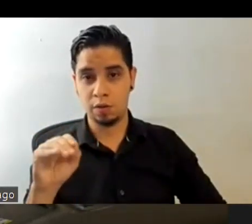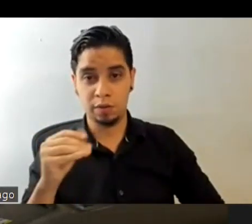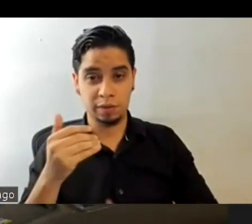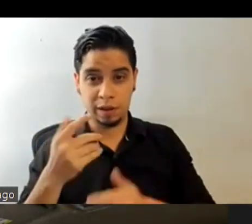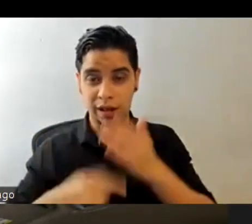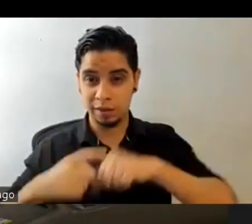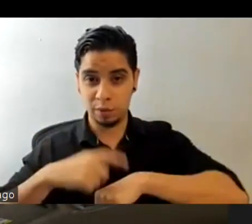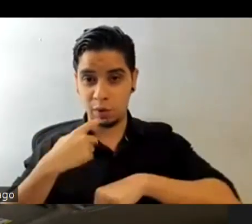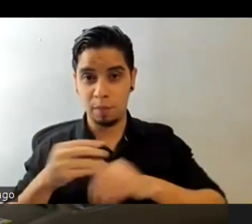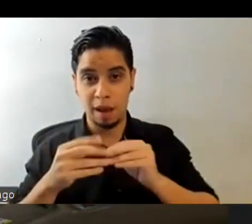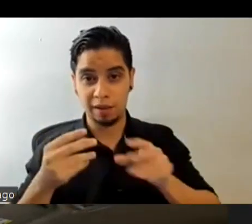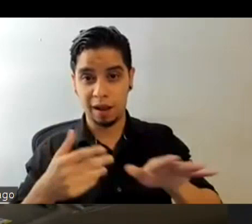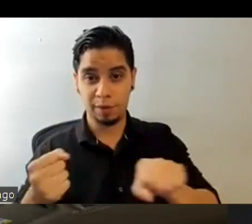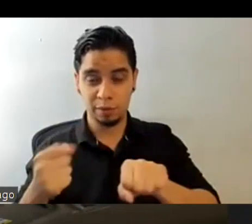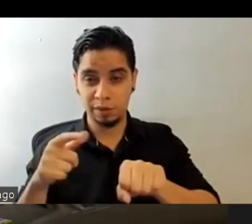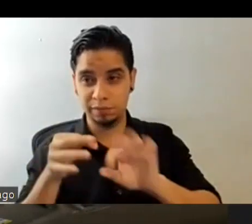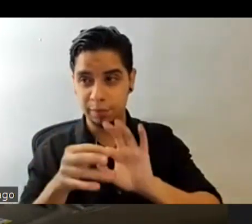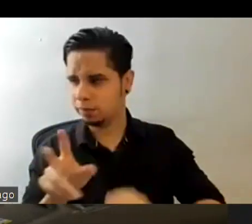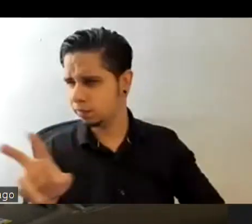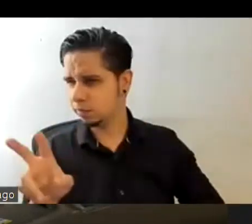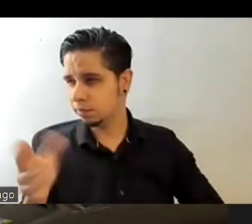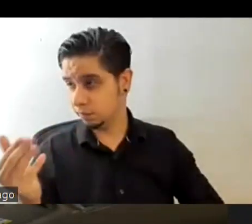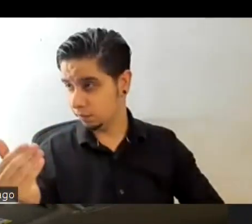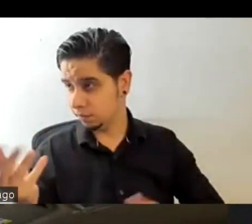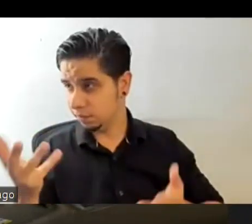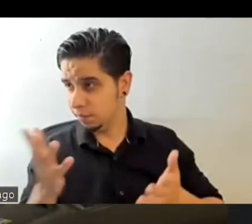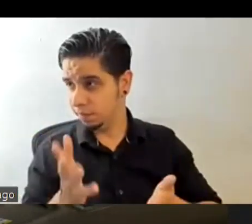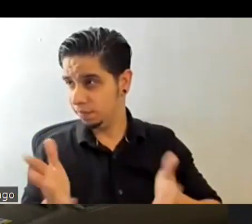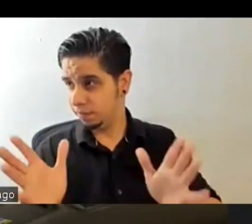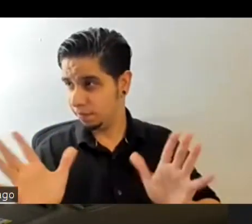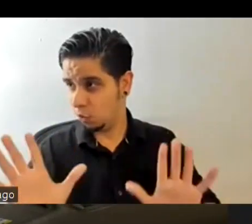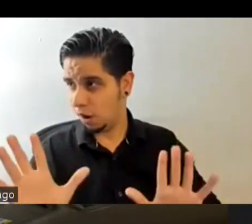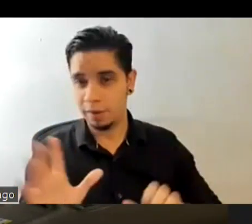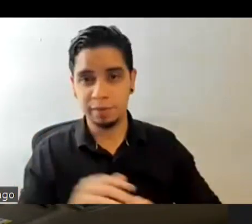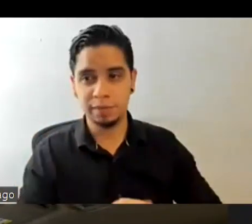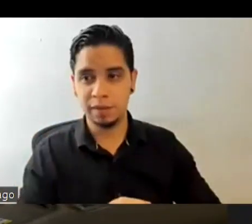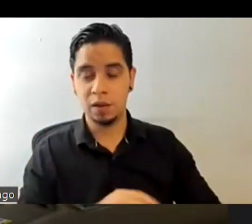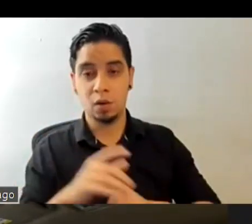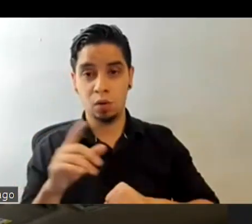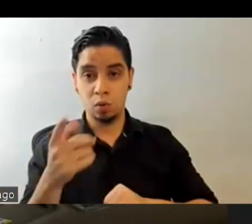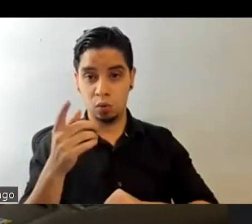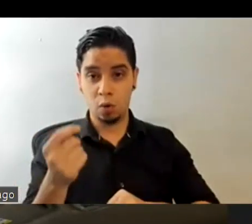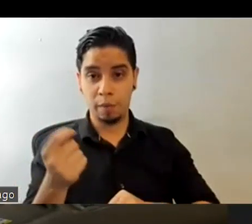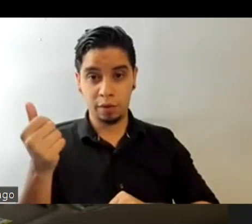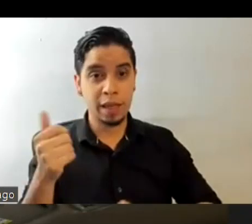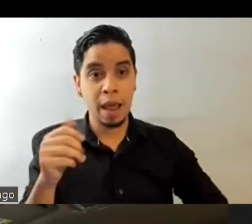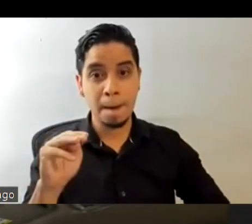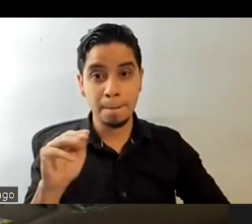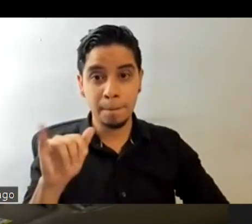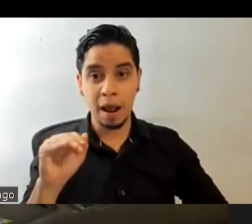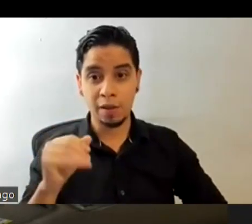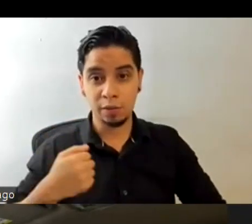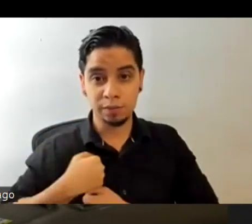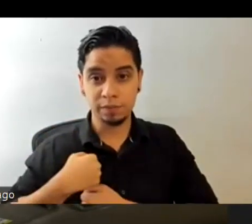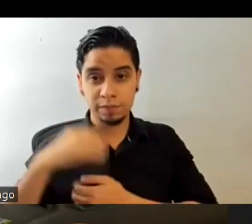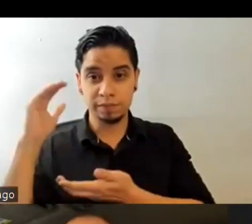rápido, y W me mira como que, ¿ok? Es uno menos de mayo. Es un martes menos de